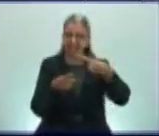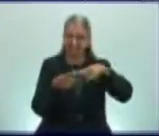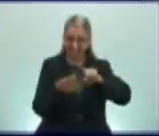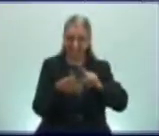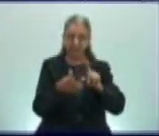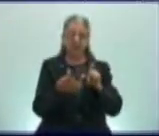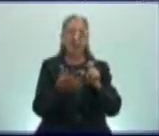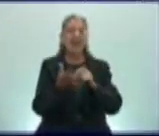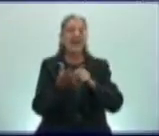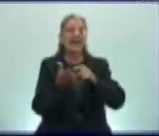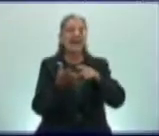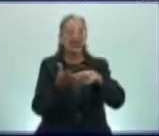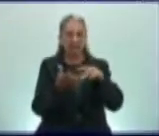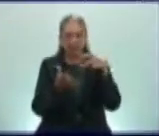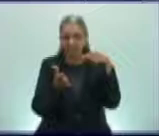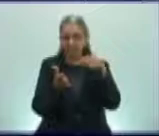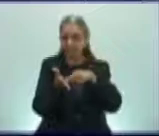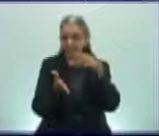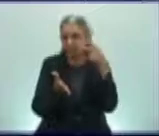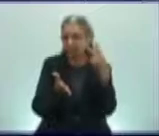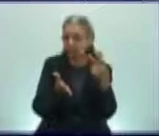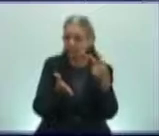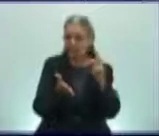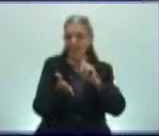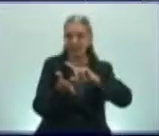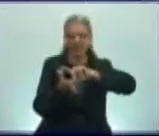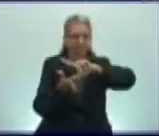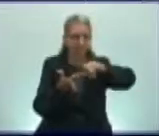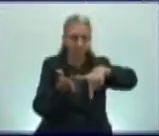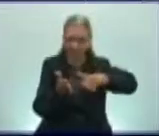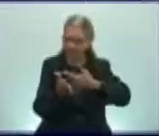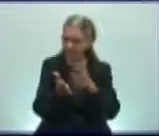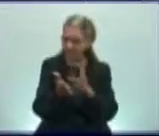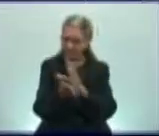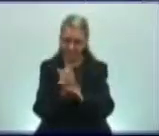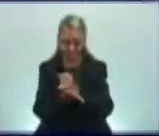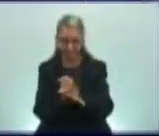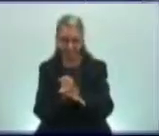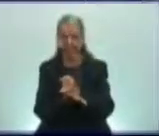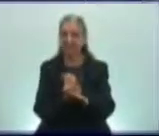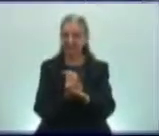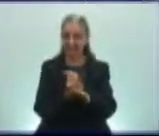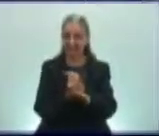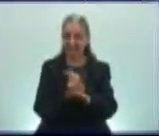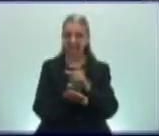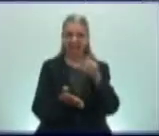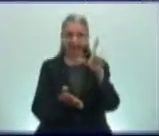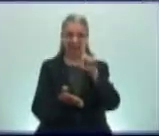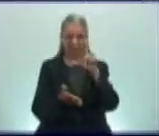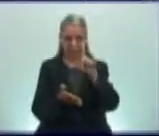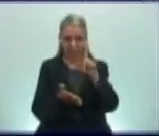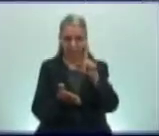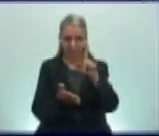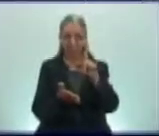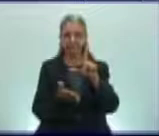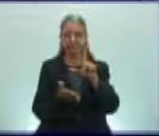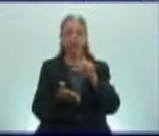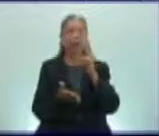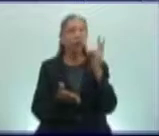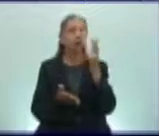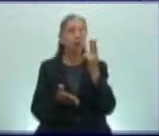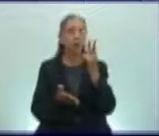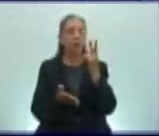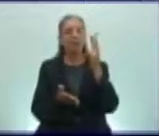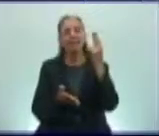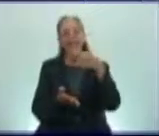que relaciona la longitud con el radio, 2pi por r. Sustituimos el valor del radio,